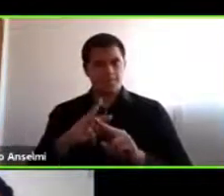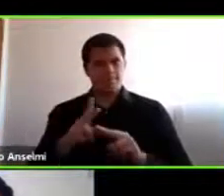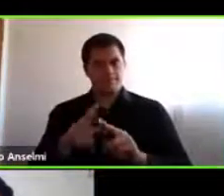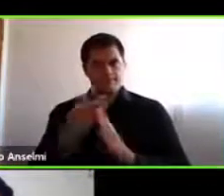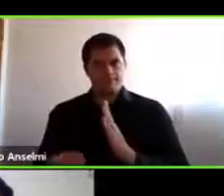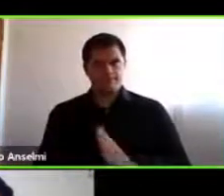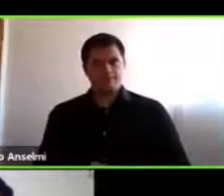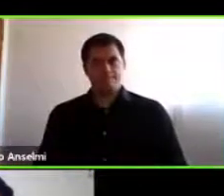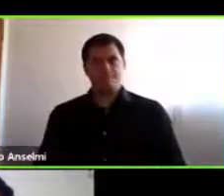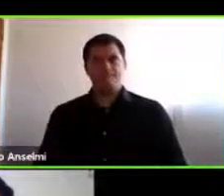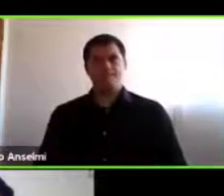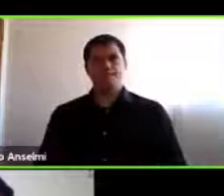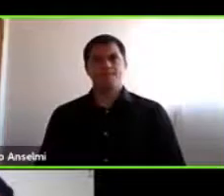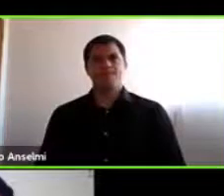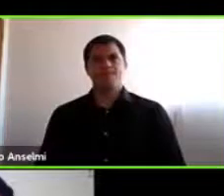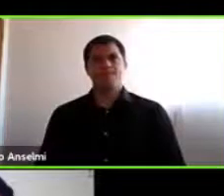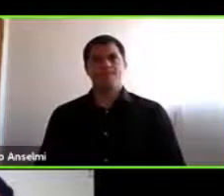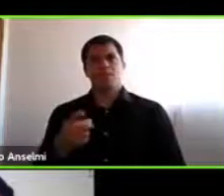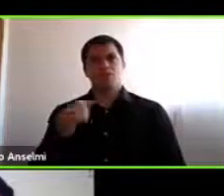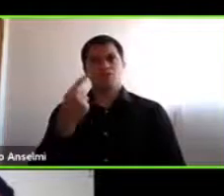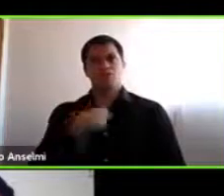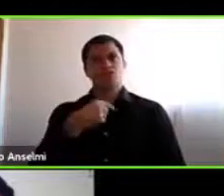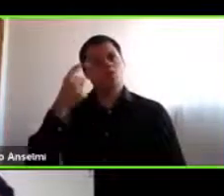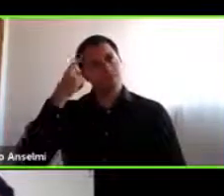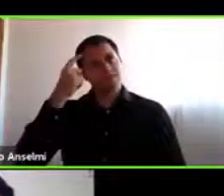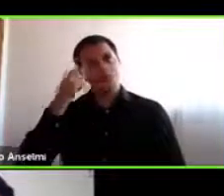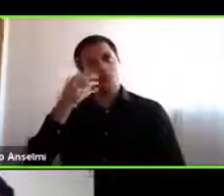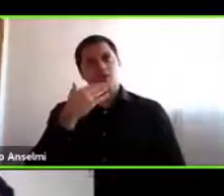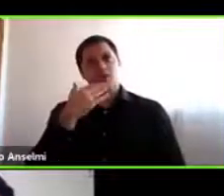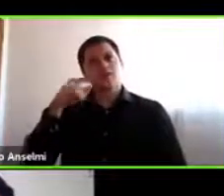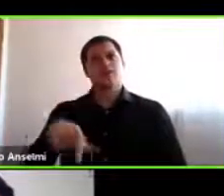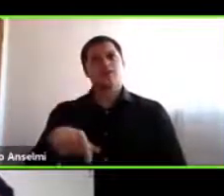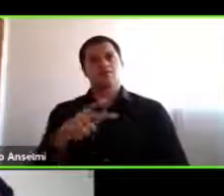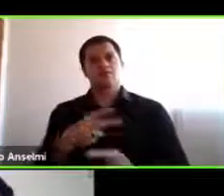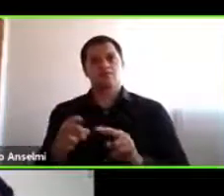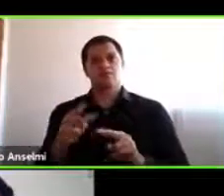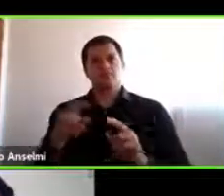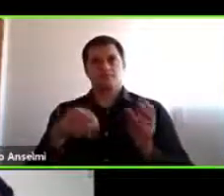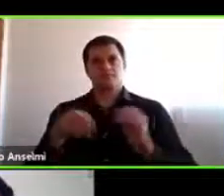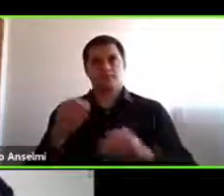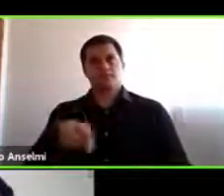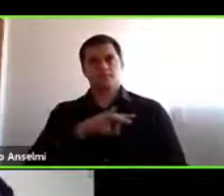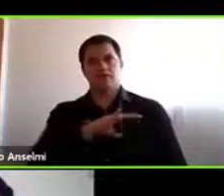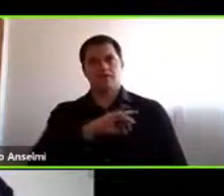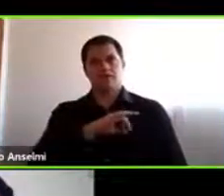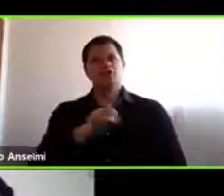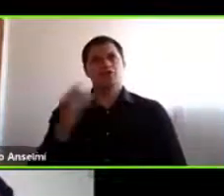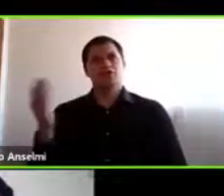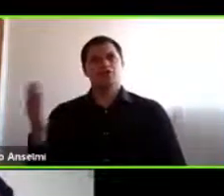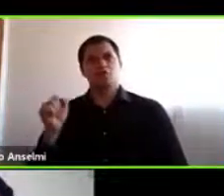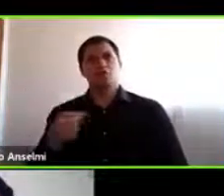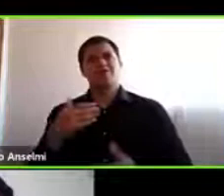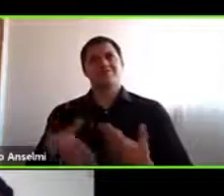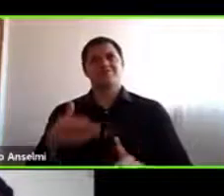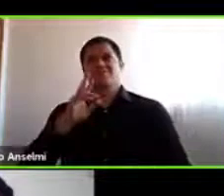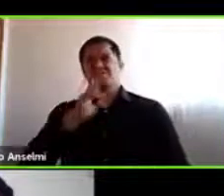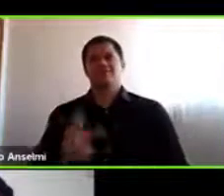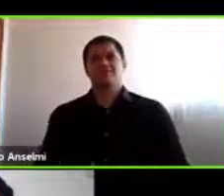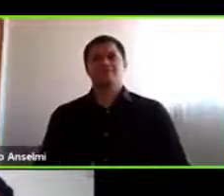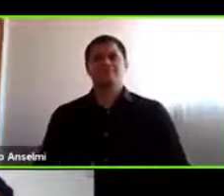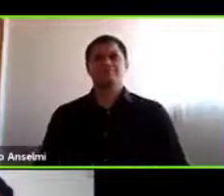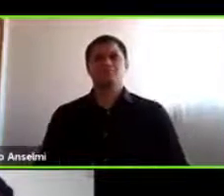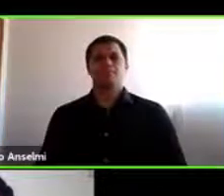bueno estamos pensando en implementar en Chile y ahora tú puedes continuar con la respuesta y bueno en realidad